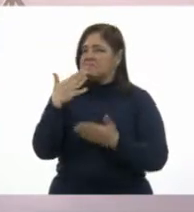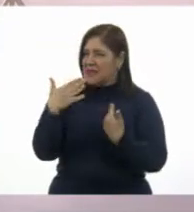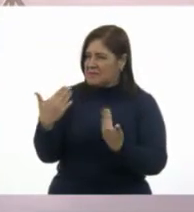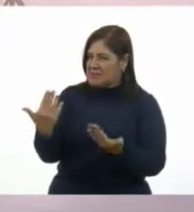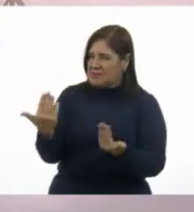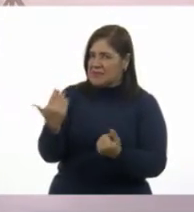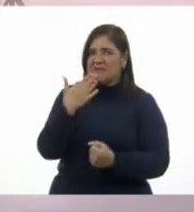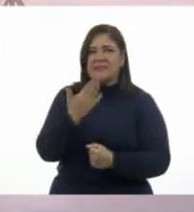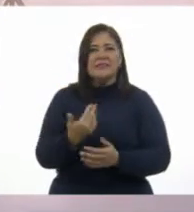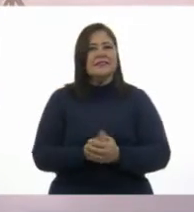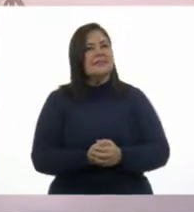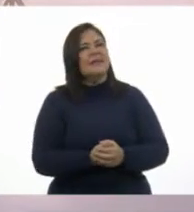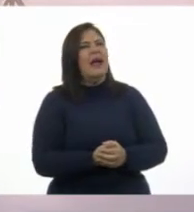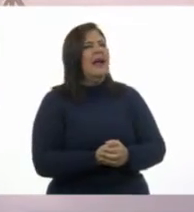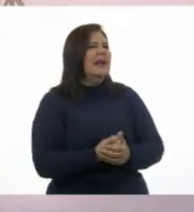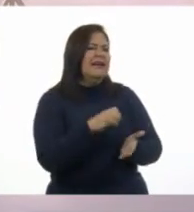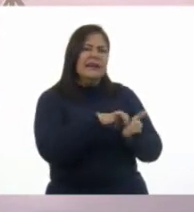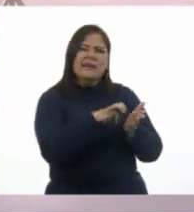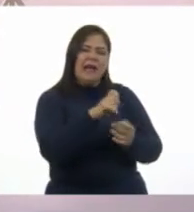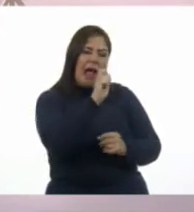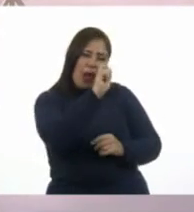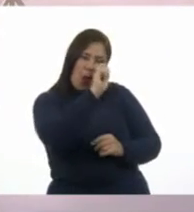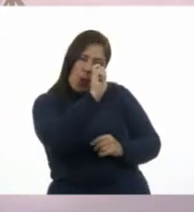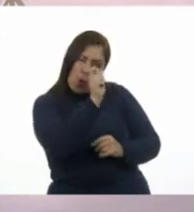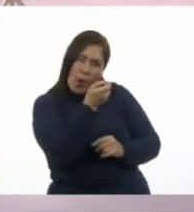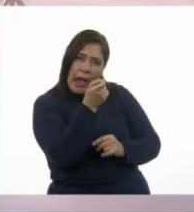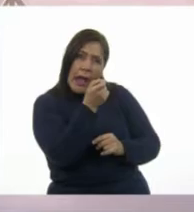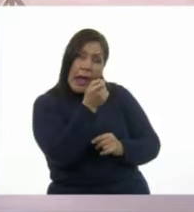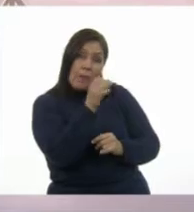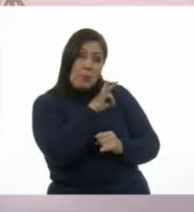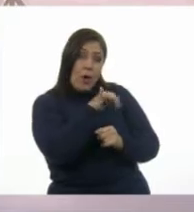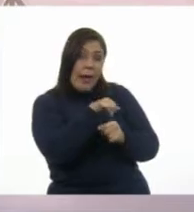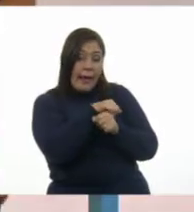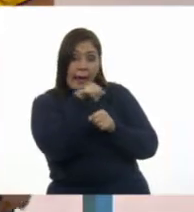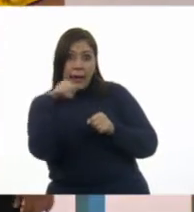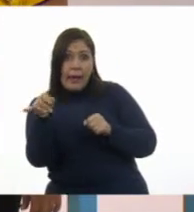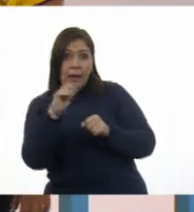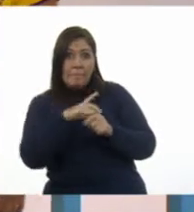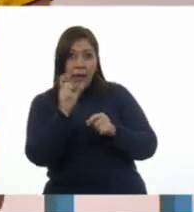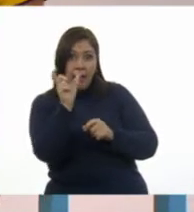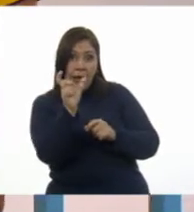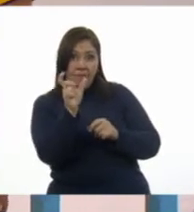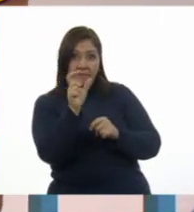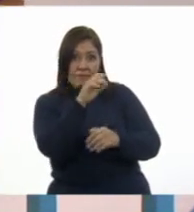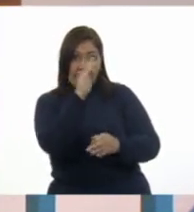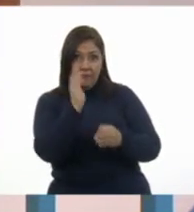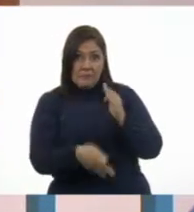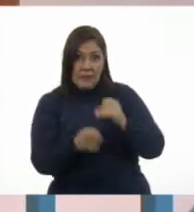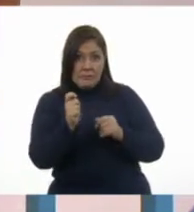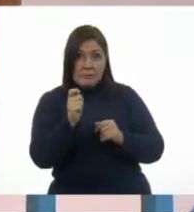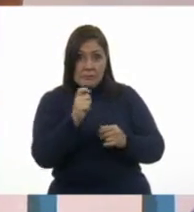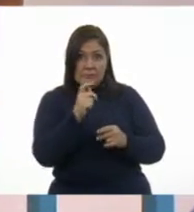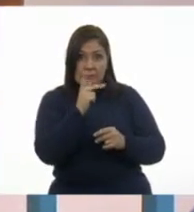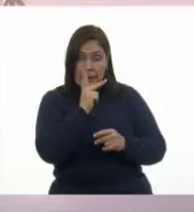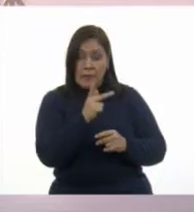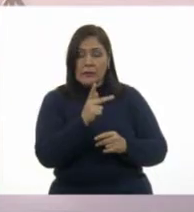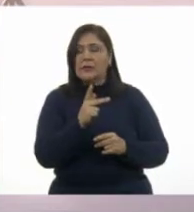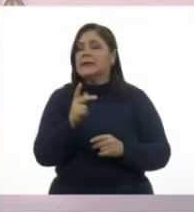vas bien. Y, por ejemplo, ¿la glotal puede ir al final, maestra? como en este caso.